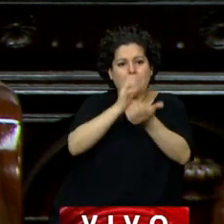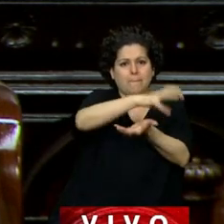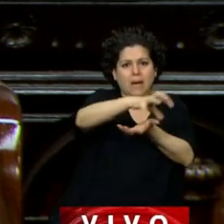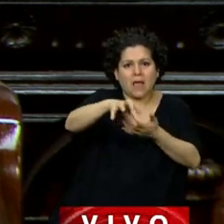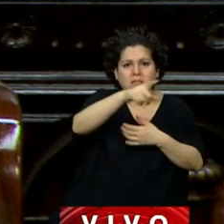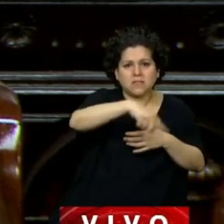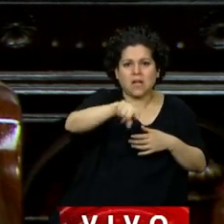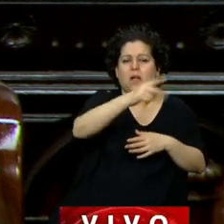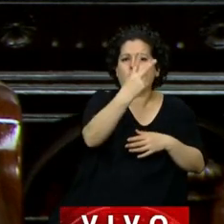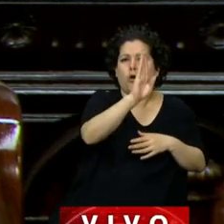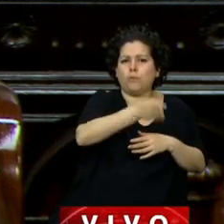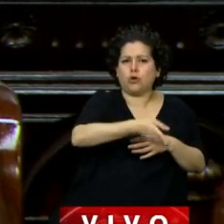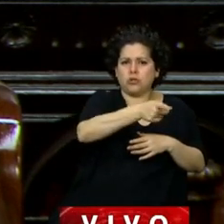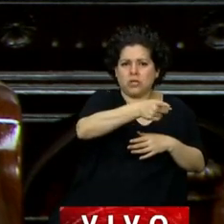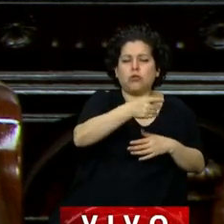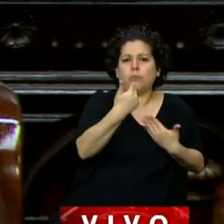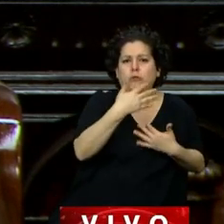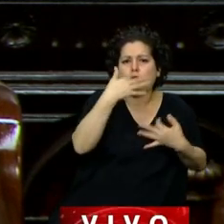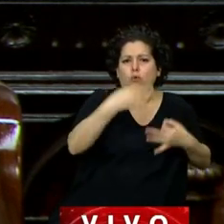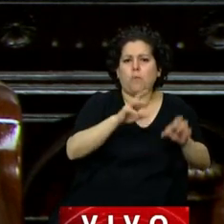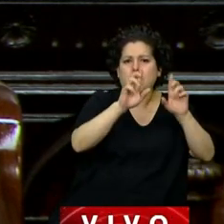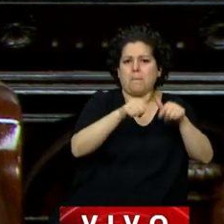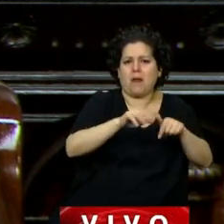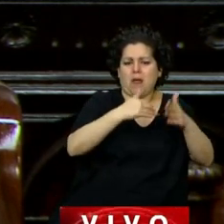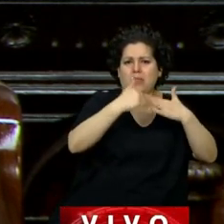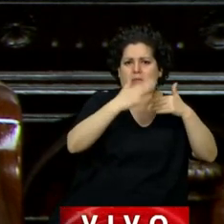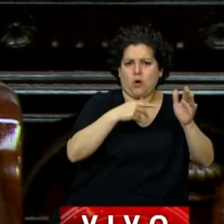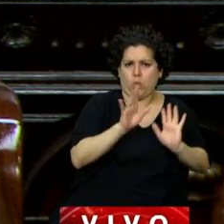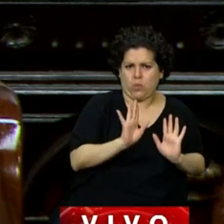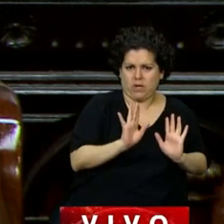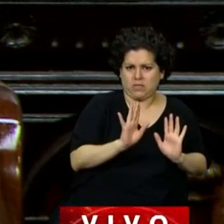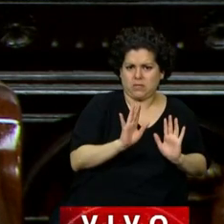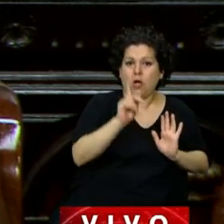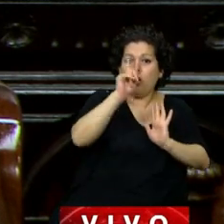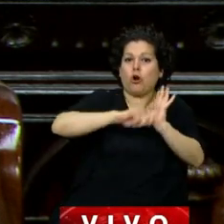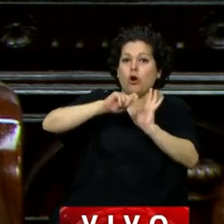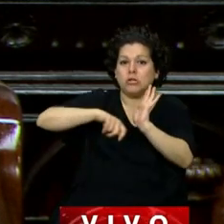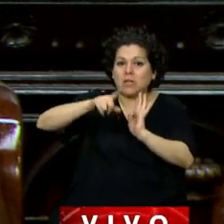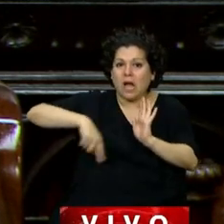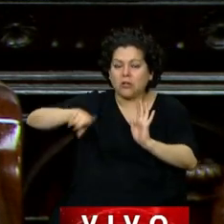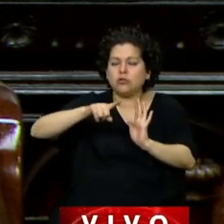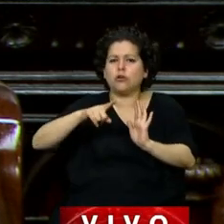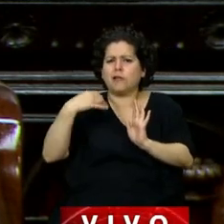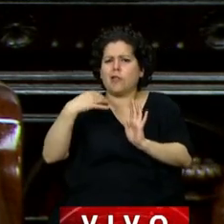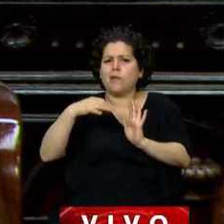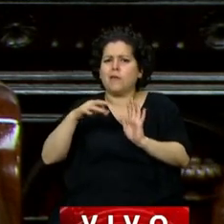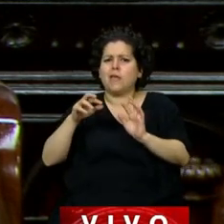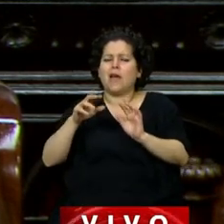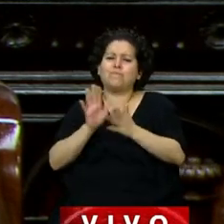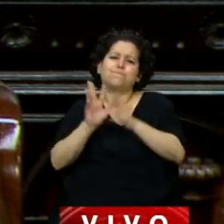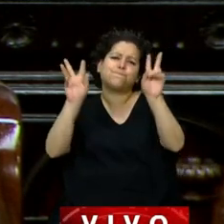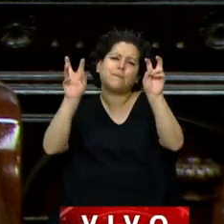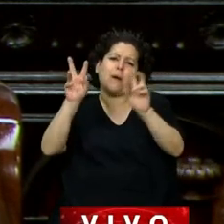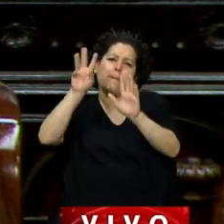solo el 2% ejecutaron del plan de obras. Estos contratos debían impactar en el programa Rutas